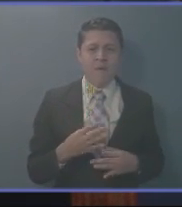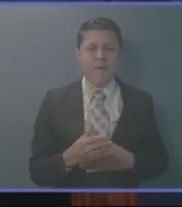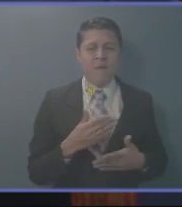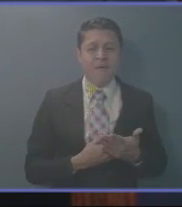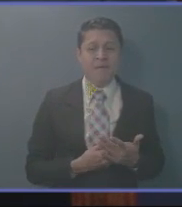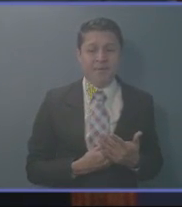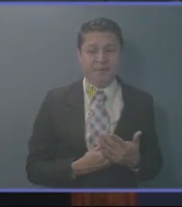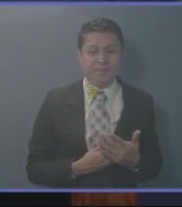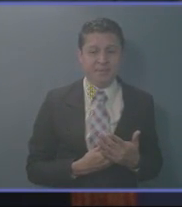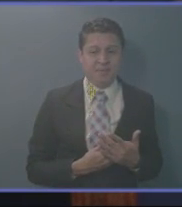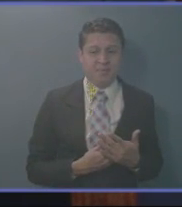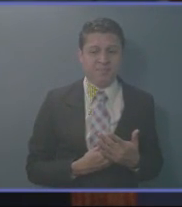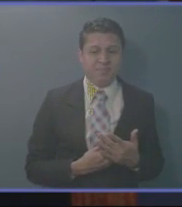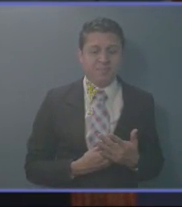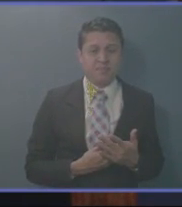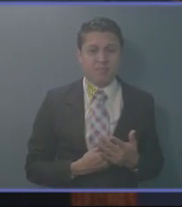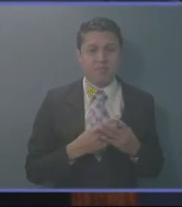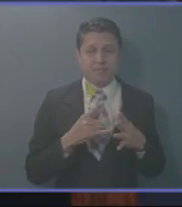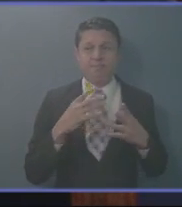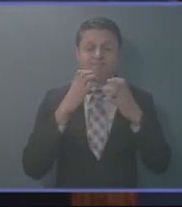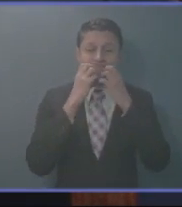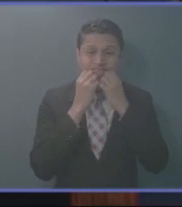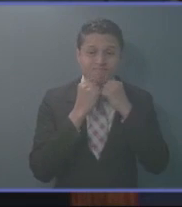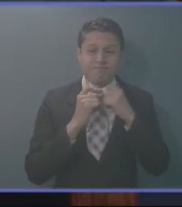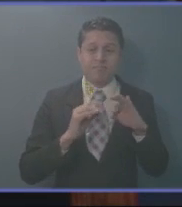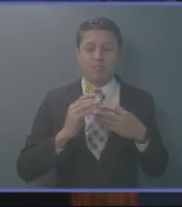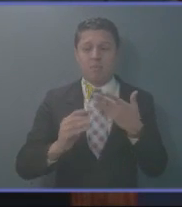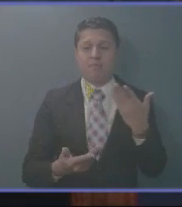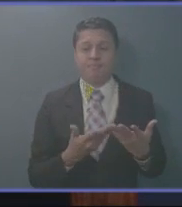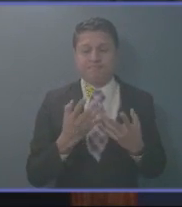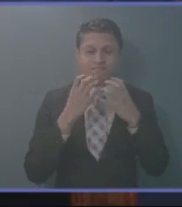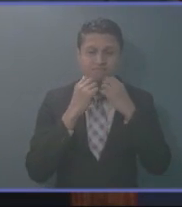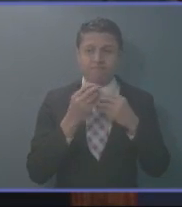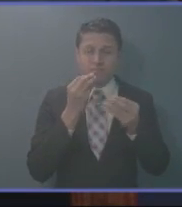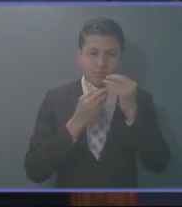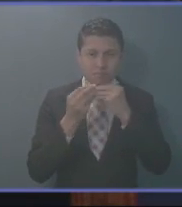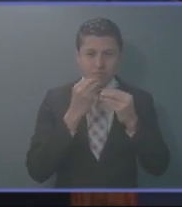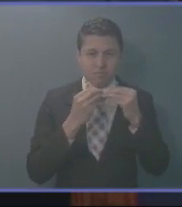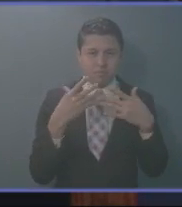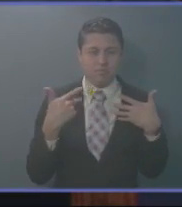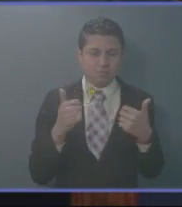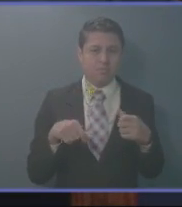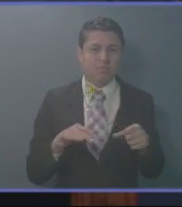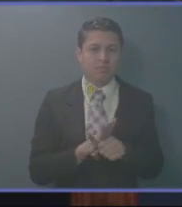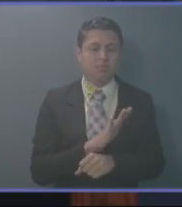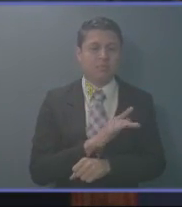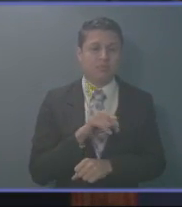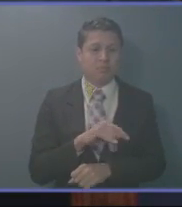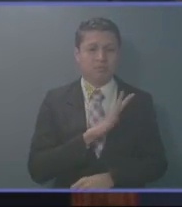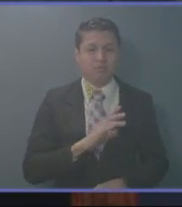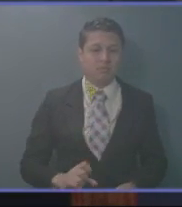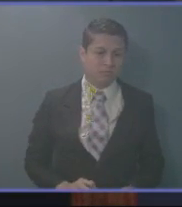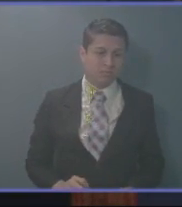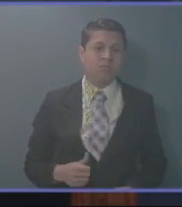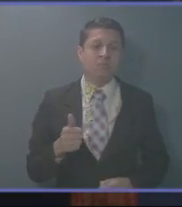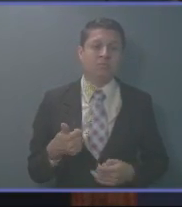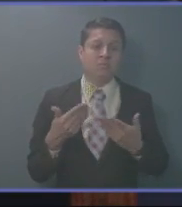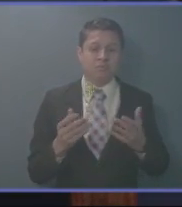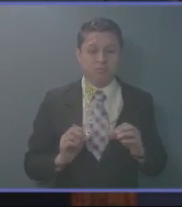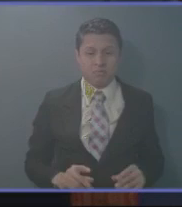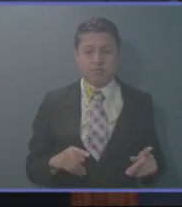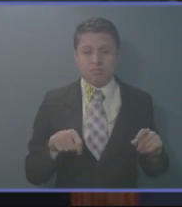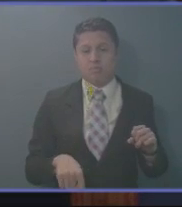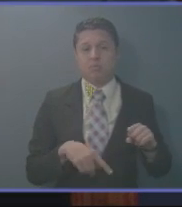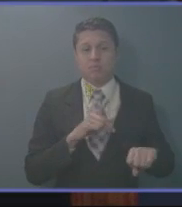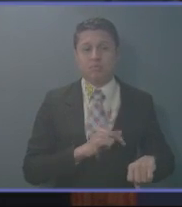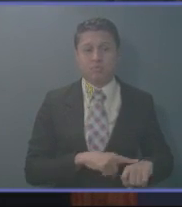estar produciendo y garantizar la seguridad alimentaria de nuestro pueblo. Está bien de que se esté dando esta oportunidad en este